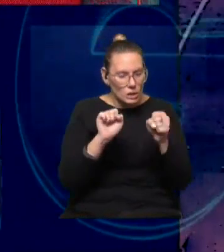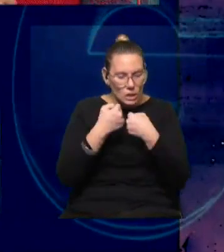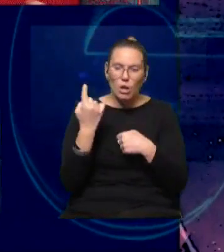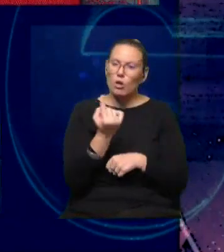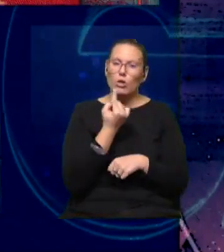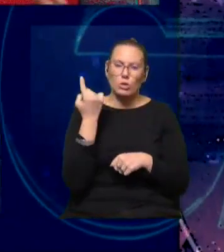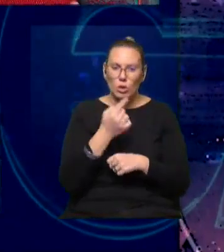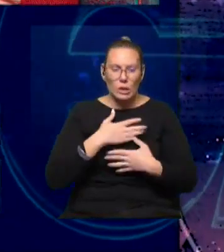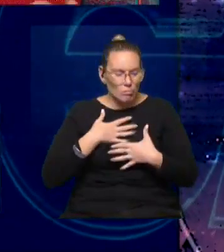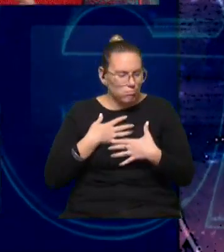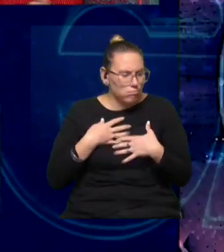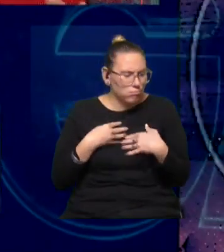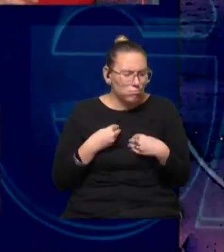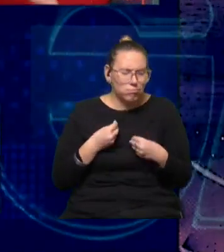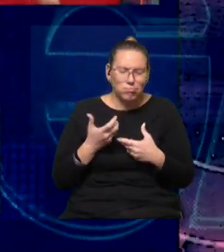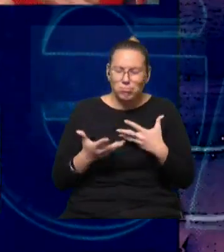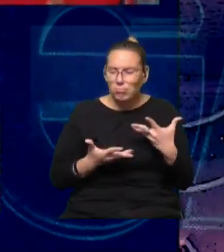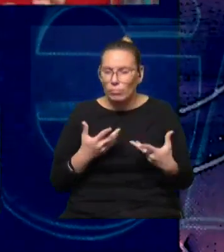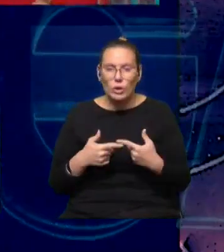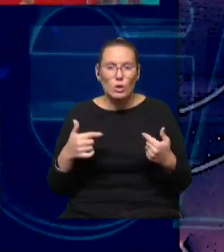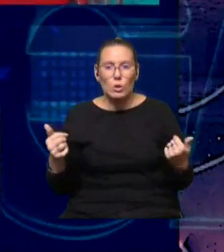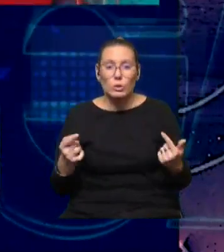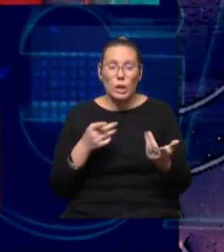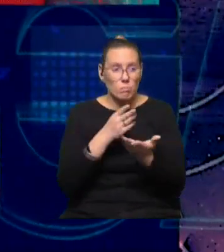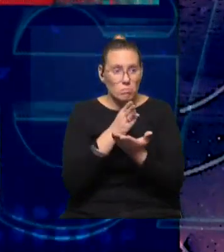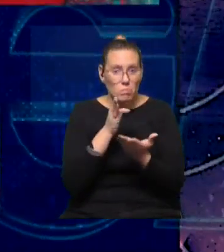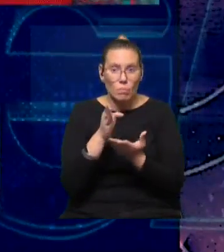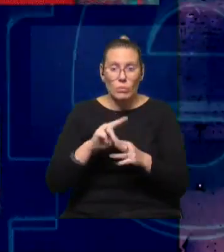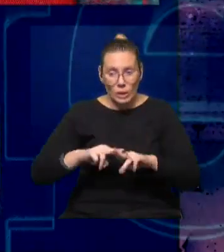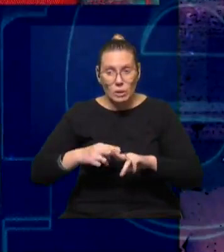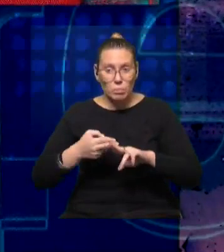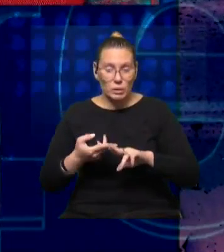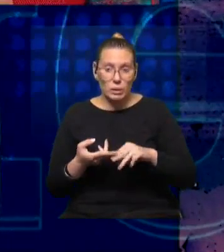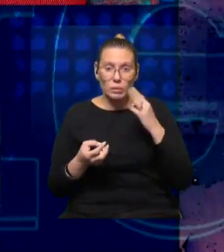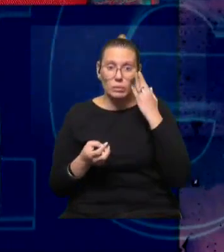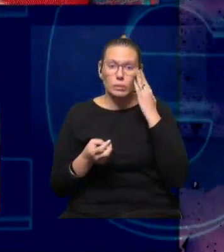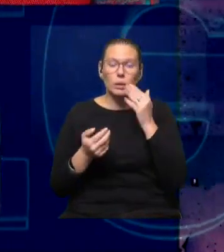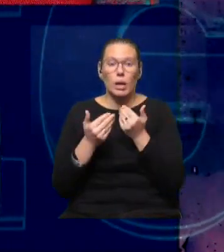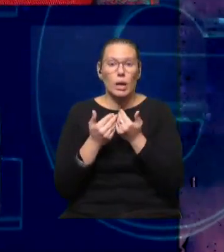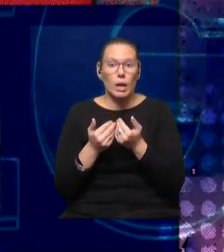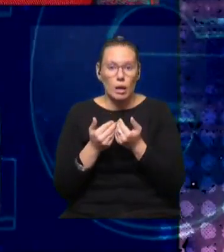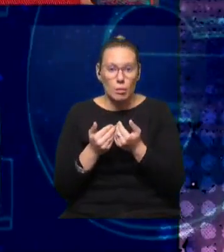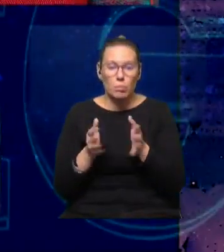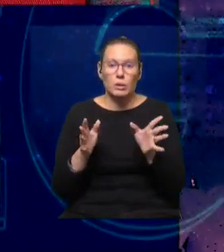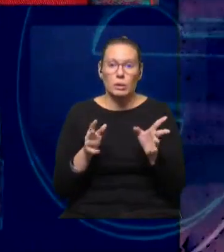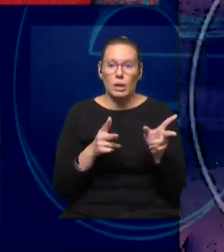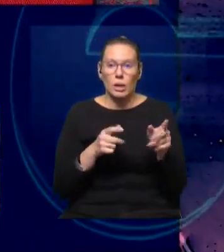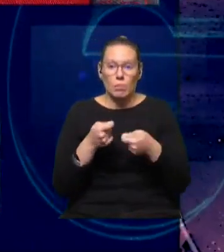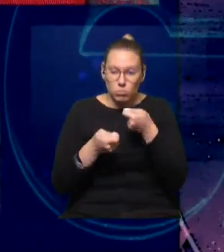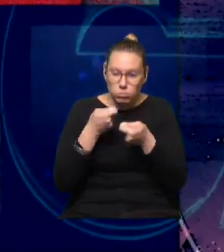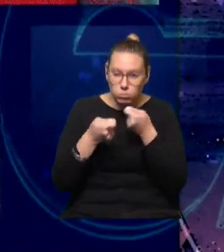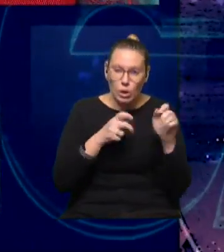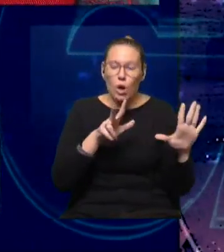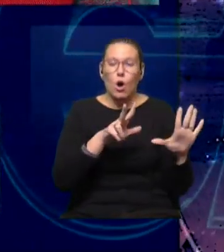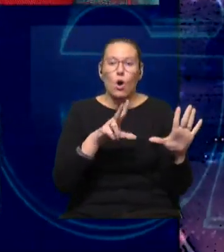soledad los vacíos había como como muchas líneas ahí que se repetían y empecé a editar 800 vídeos